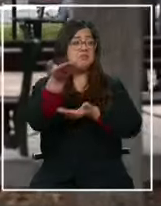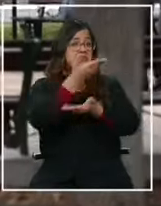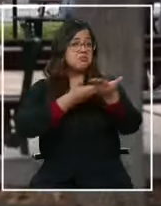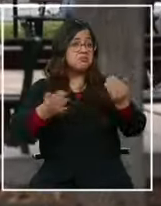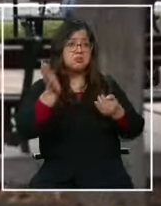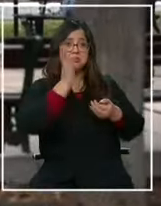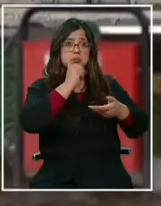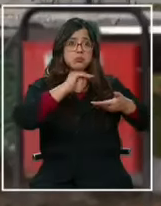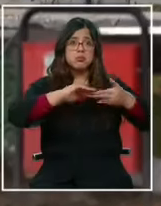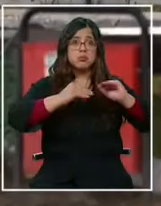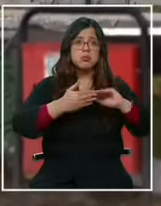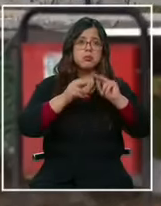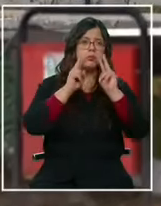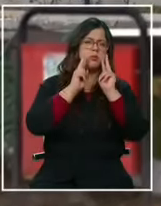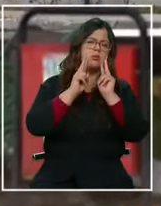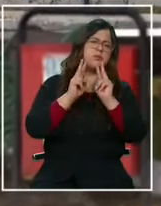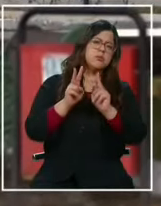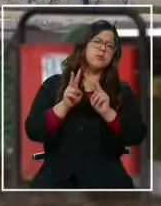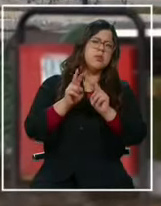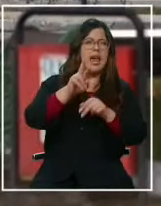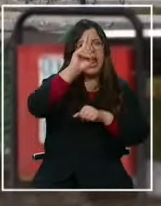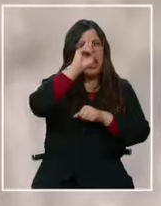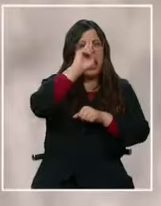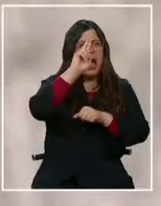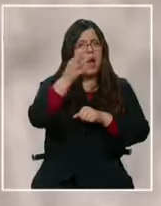con la comunidad comienza a llamar la atención.